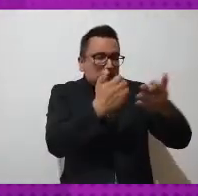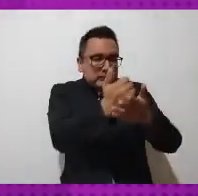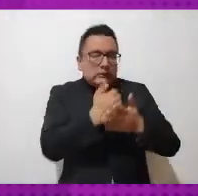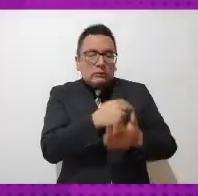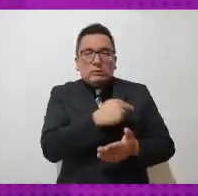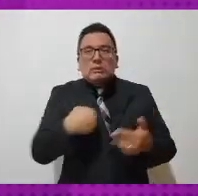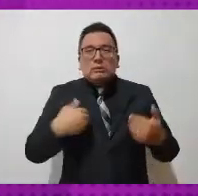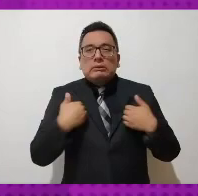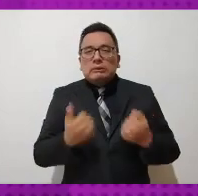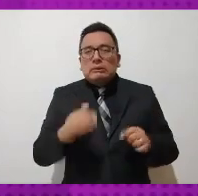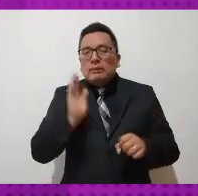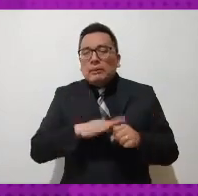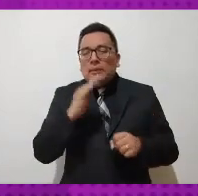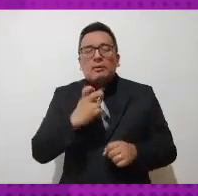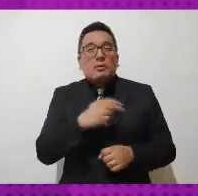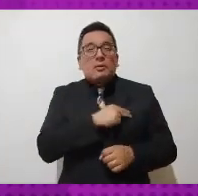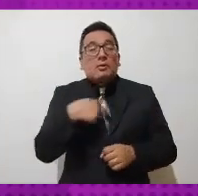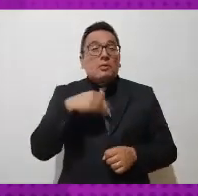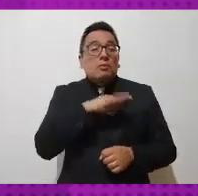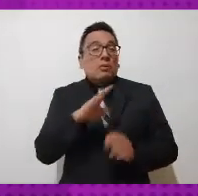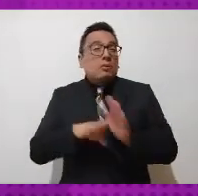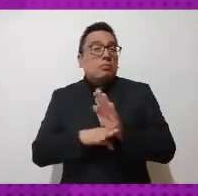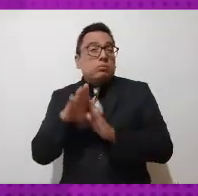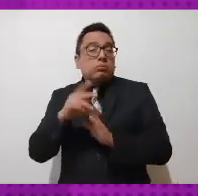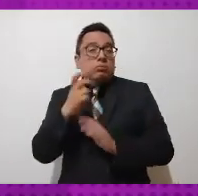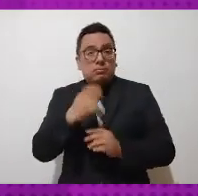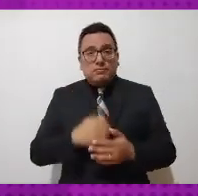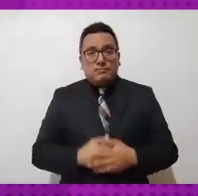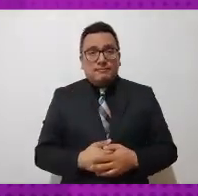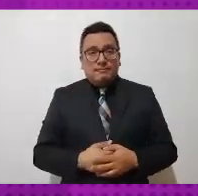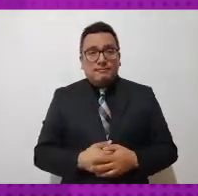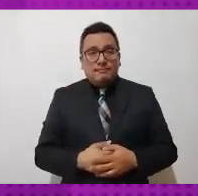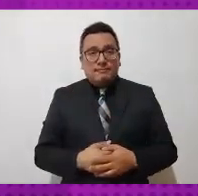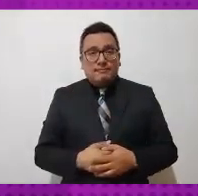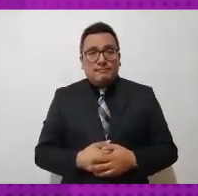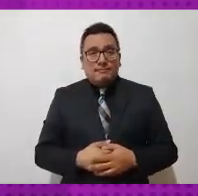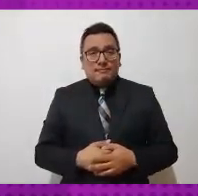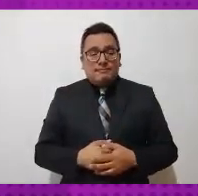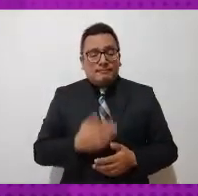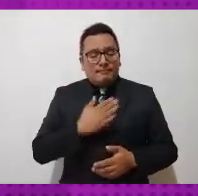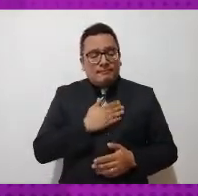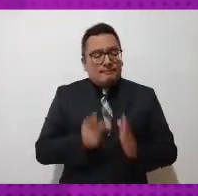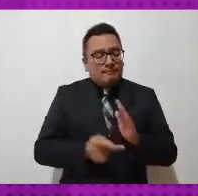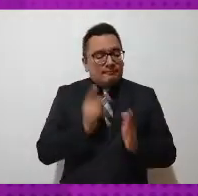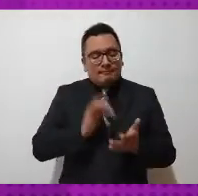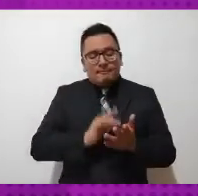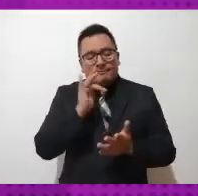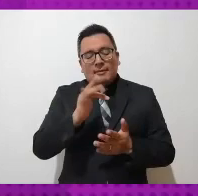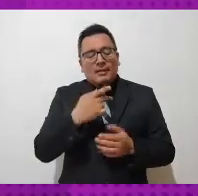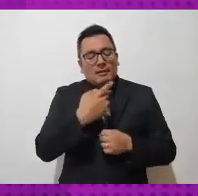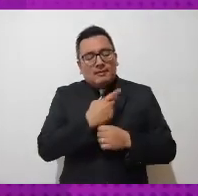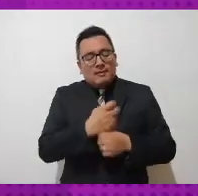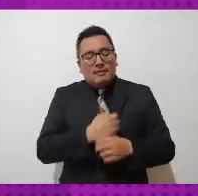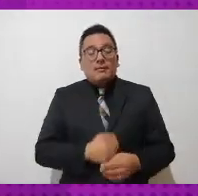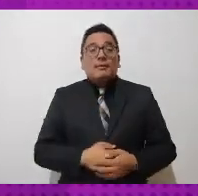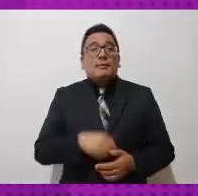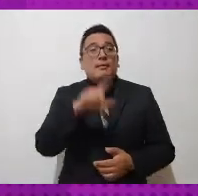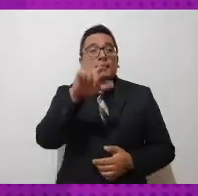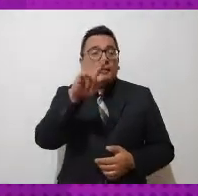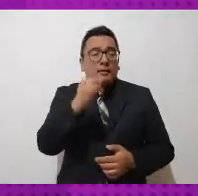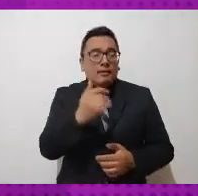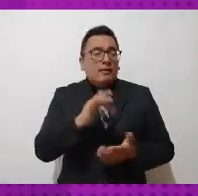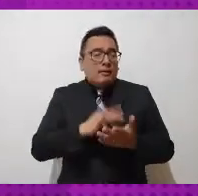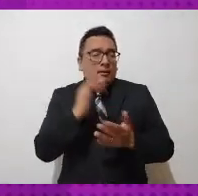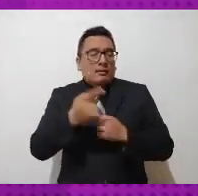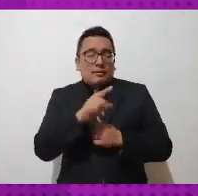ir entendiendo un poco más y avanzando en esta materia, ¿no? Yo de nueva cuenta, pues agradezco mucho la invitación, Leti,